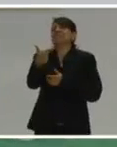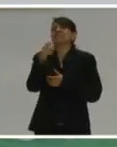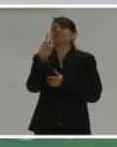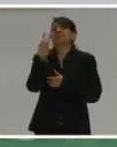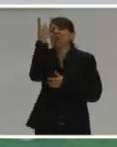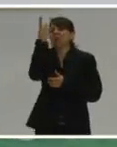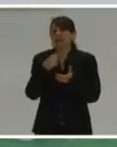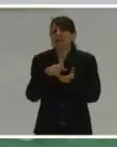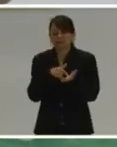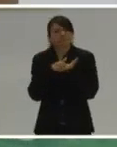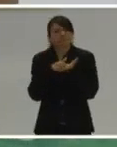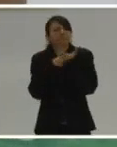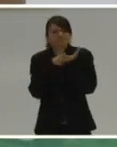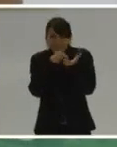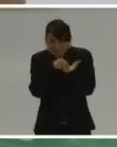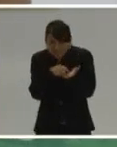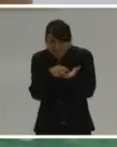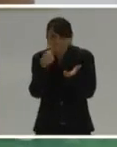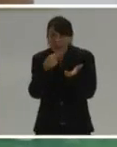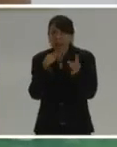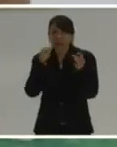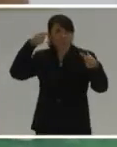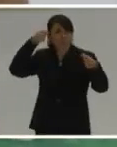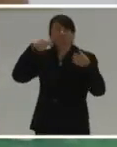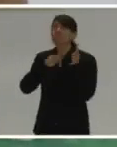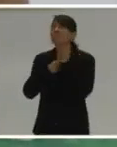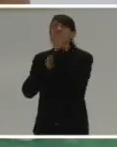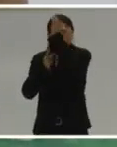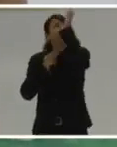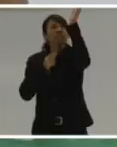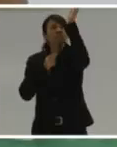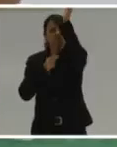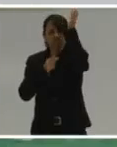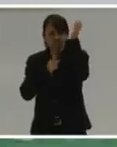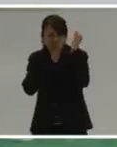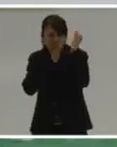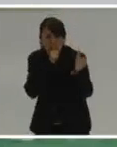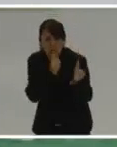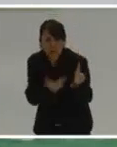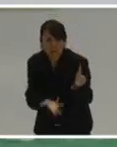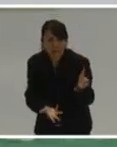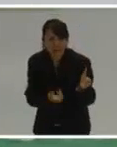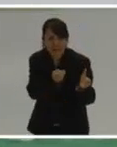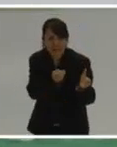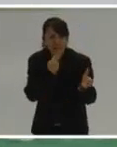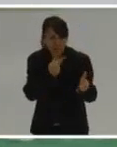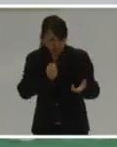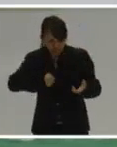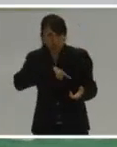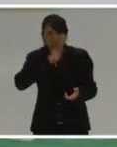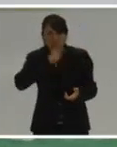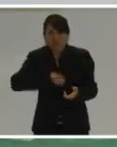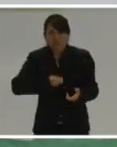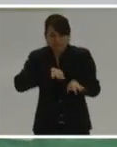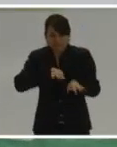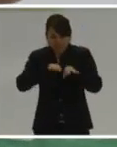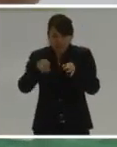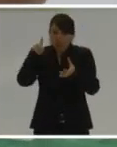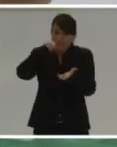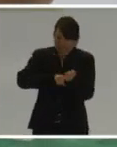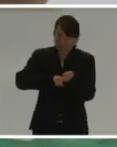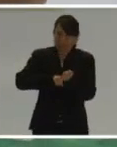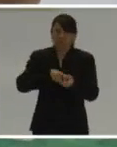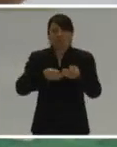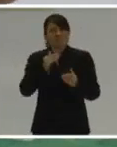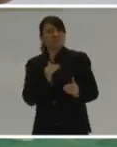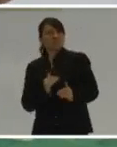señal. O sea, no podemos estar, somos un Tribunal Supremo Electoral, que el notario esté ahí buscando señal y a veces no